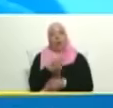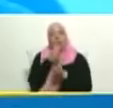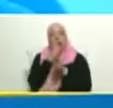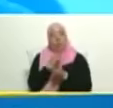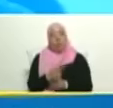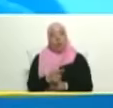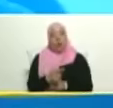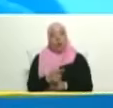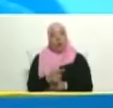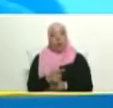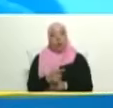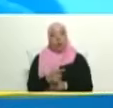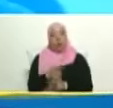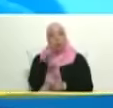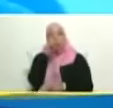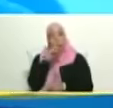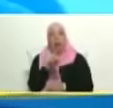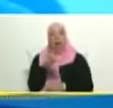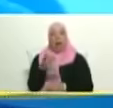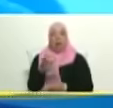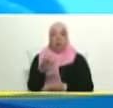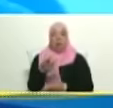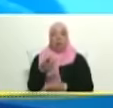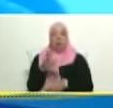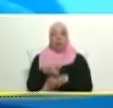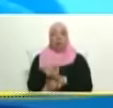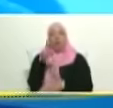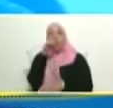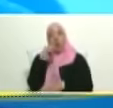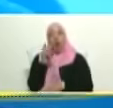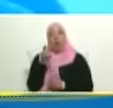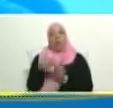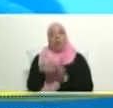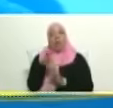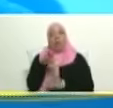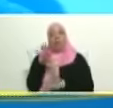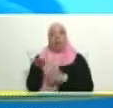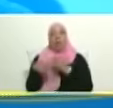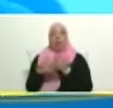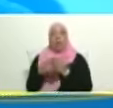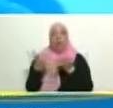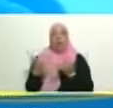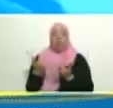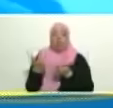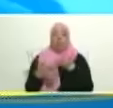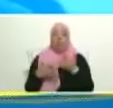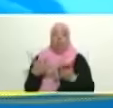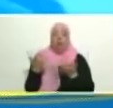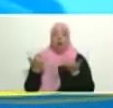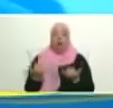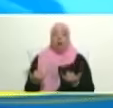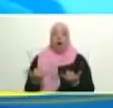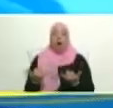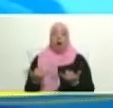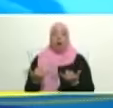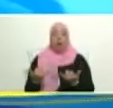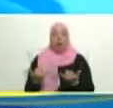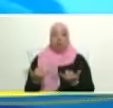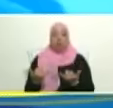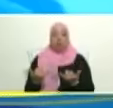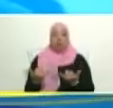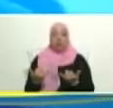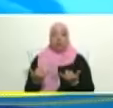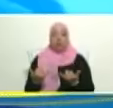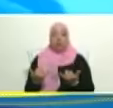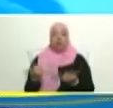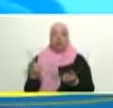resultados año por año. Porque el año 2023, tengo que decirlo, tenemos en este momento,